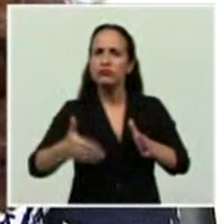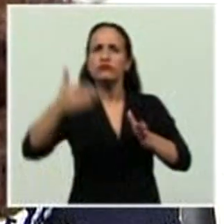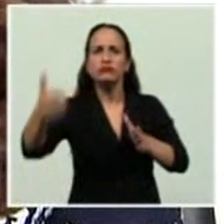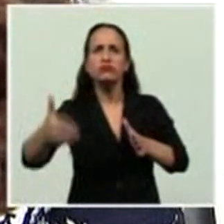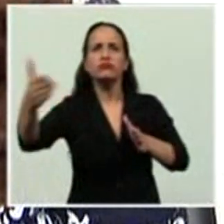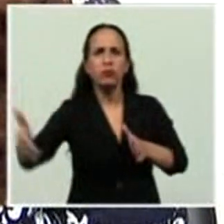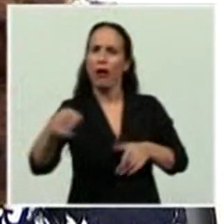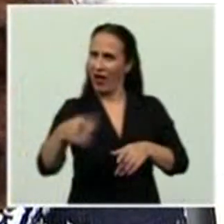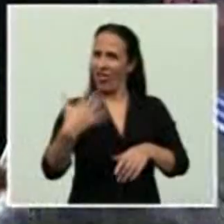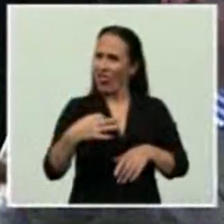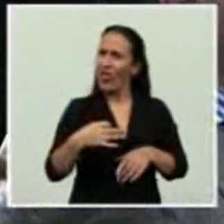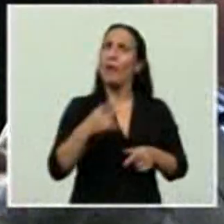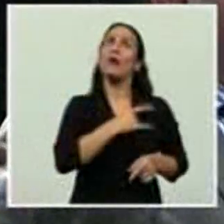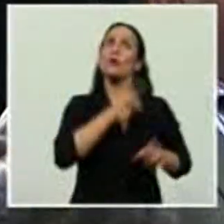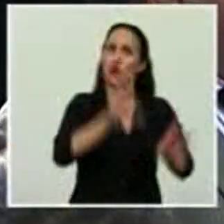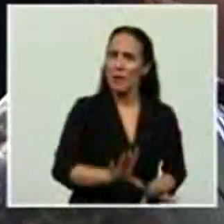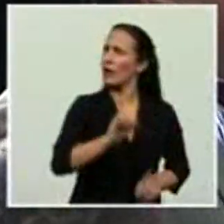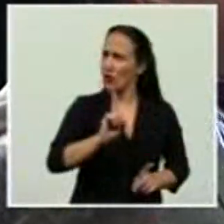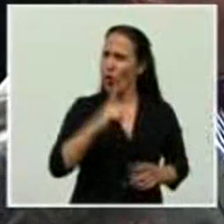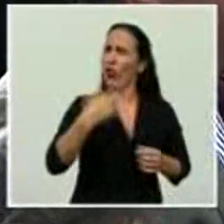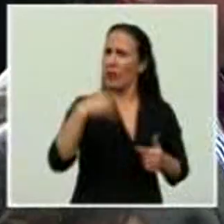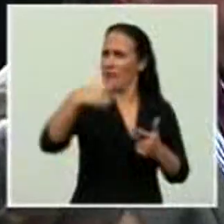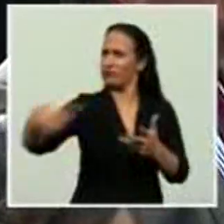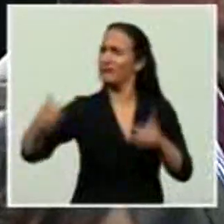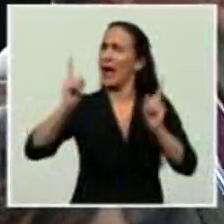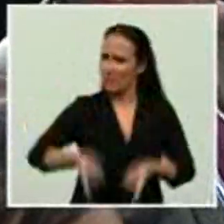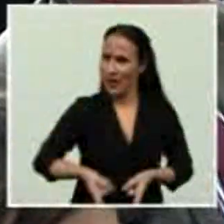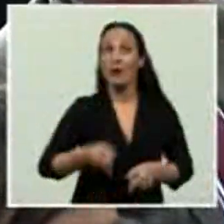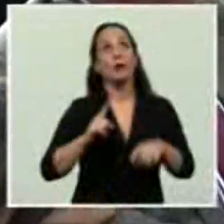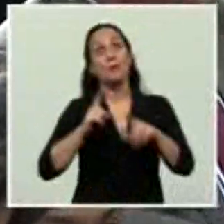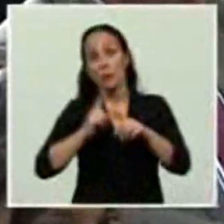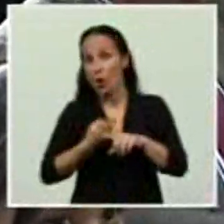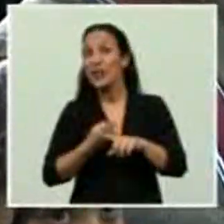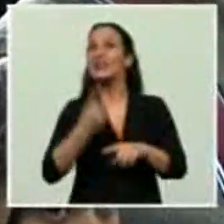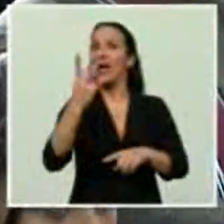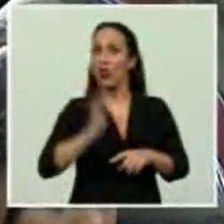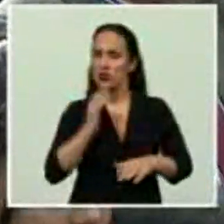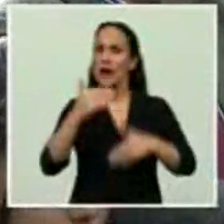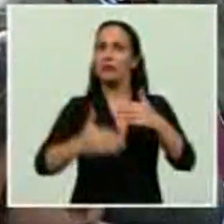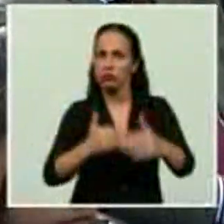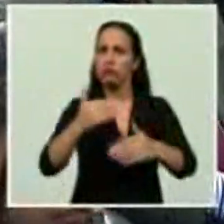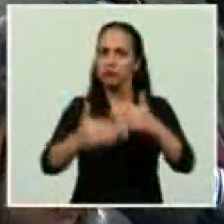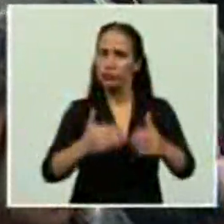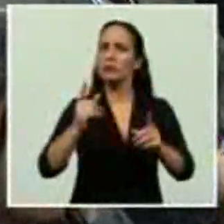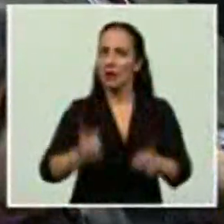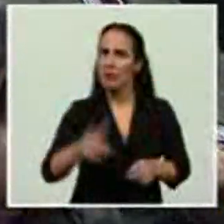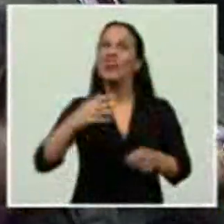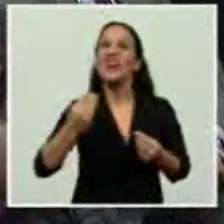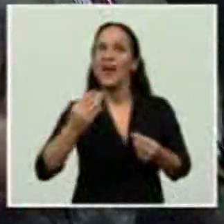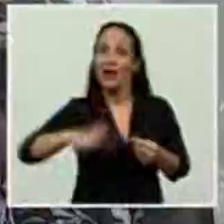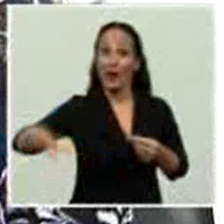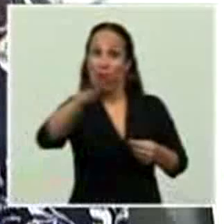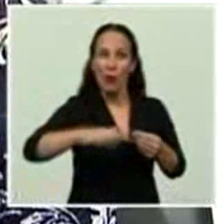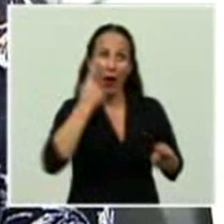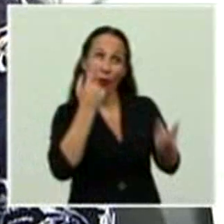darse en todos los ámbitos en todos los ámbitos en la política se da por lo menos cada dos años donde el pueblo te examina y